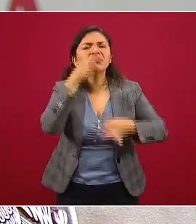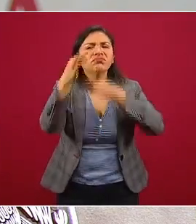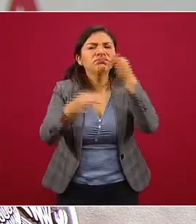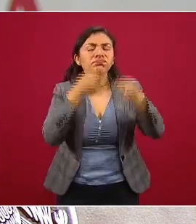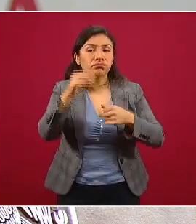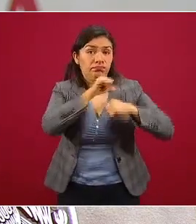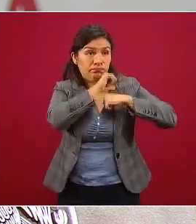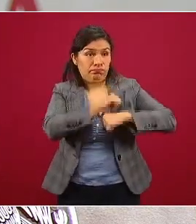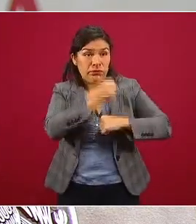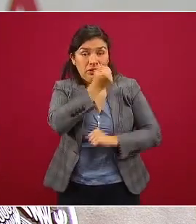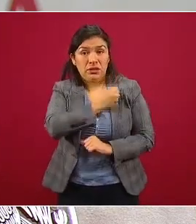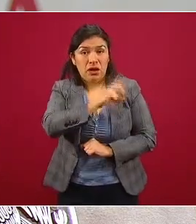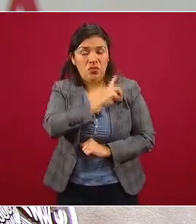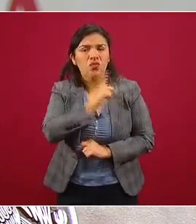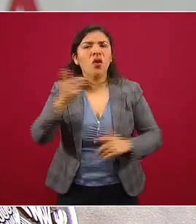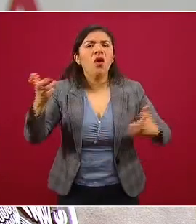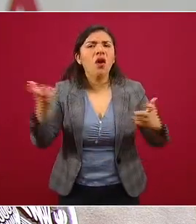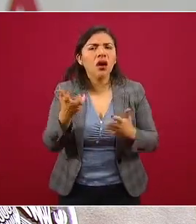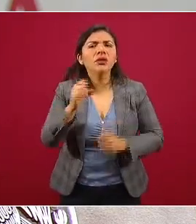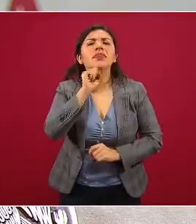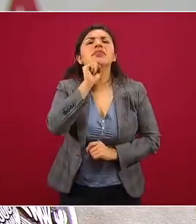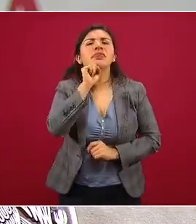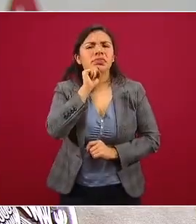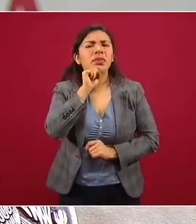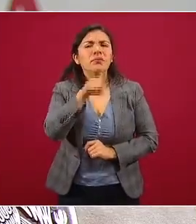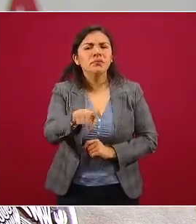las autoridades de salud, pero también